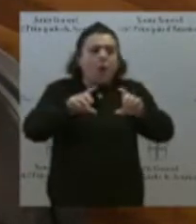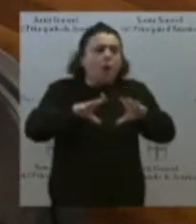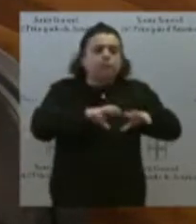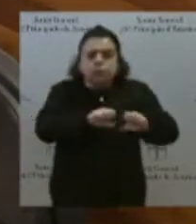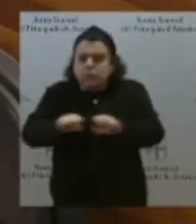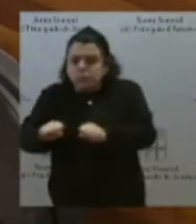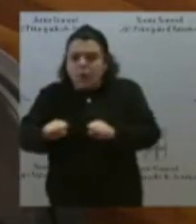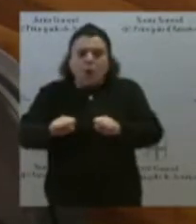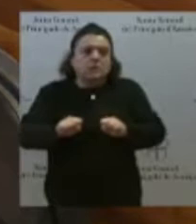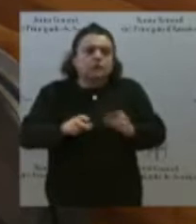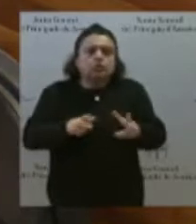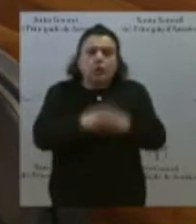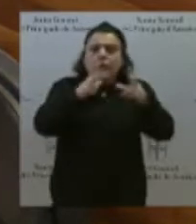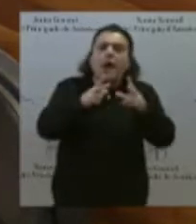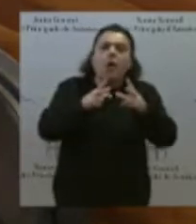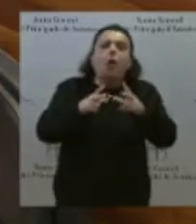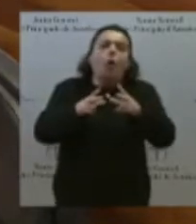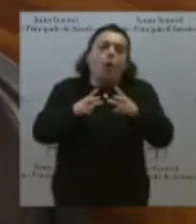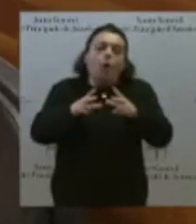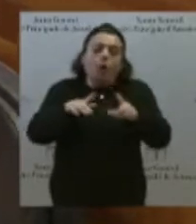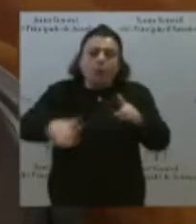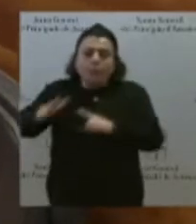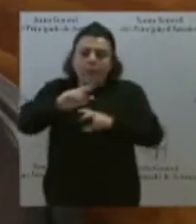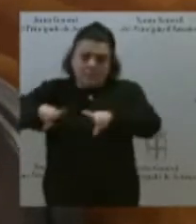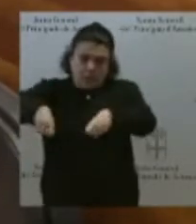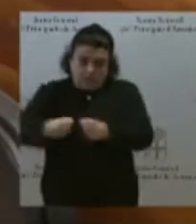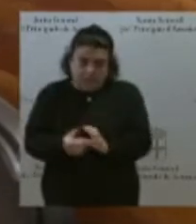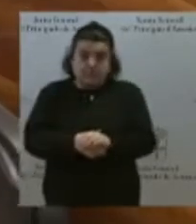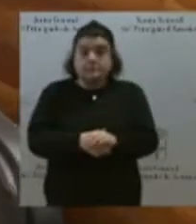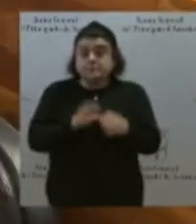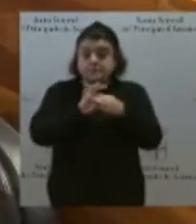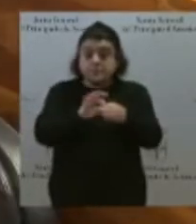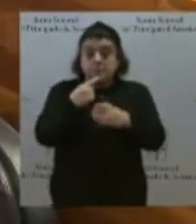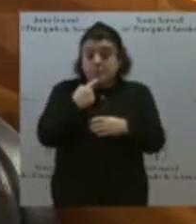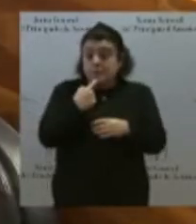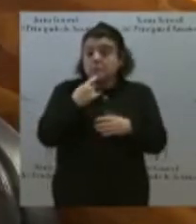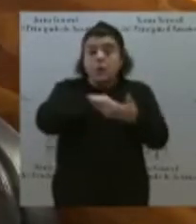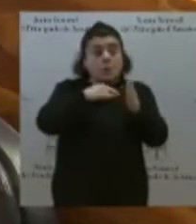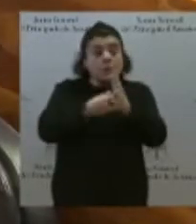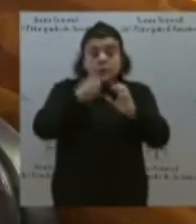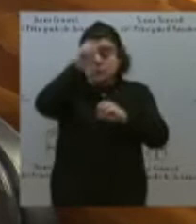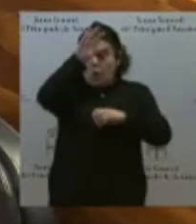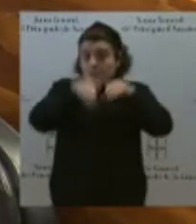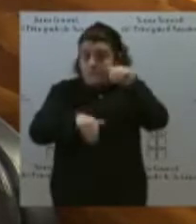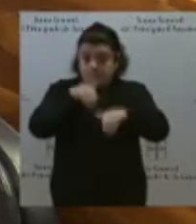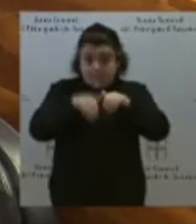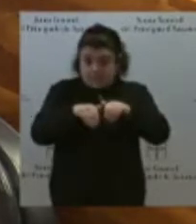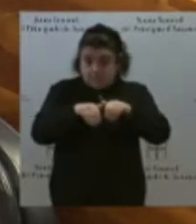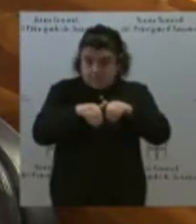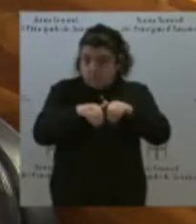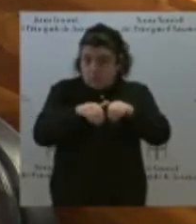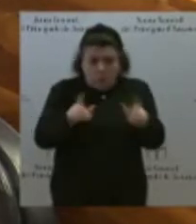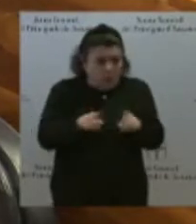intenciones, cualquier proyecto minero, y este que hoy nos cita no es una excepción, está sometido a una